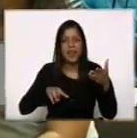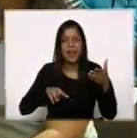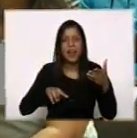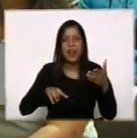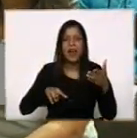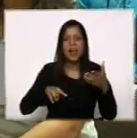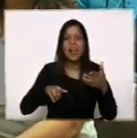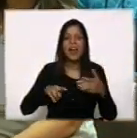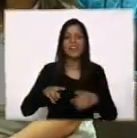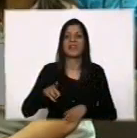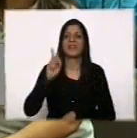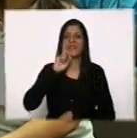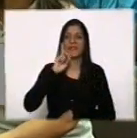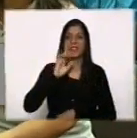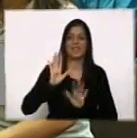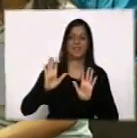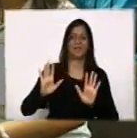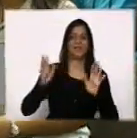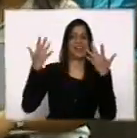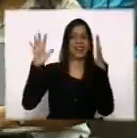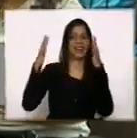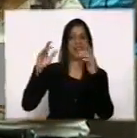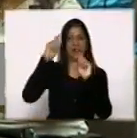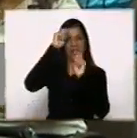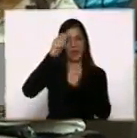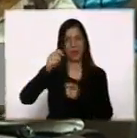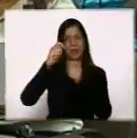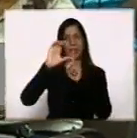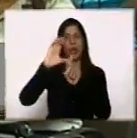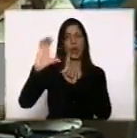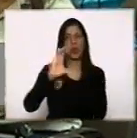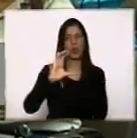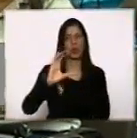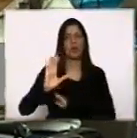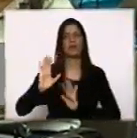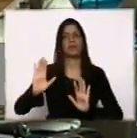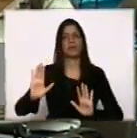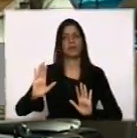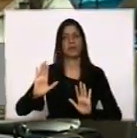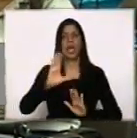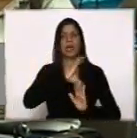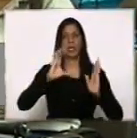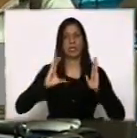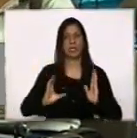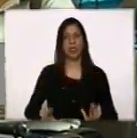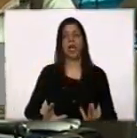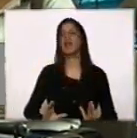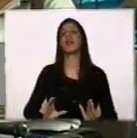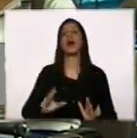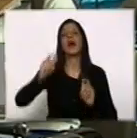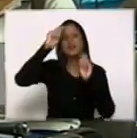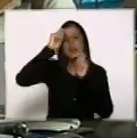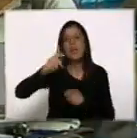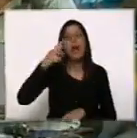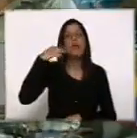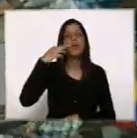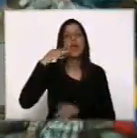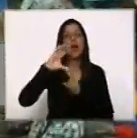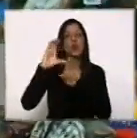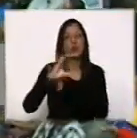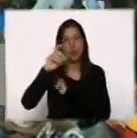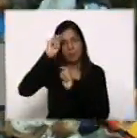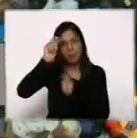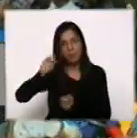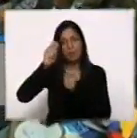Ellos, no, mentira, vale, respeto, un aplauso para todas las culturas, compatriotas, la cultura cristiana, la cultura negra, para todos.